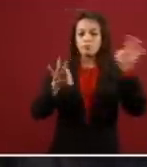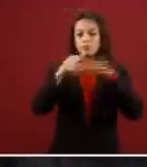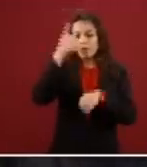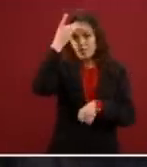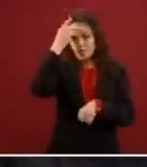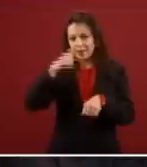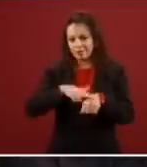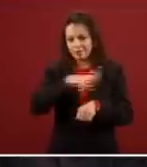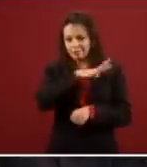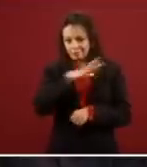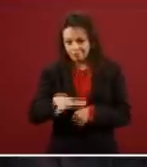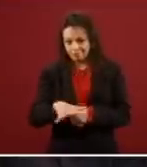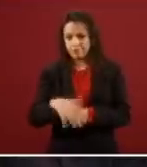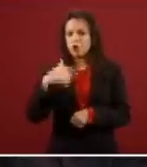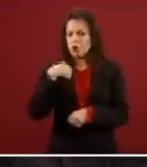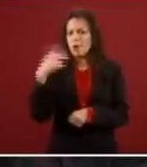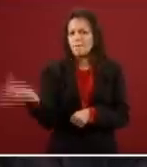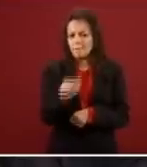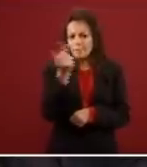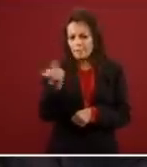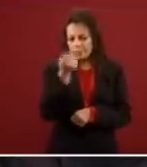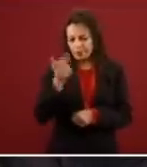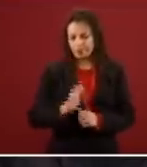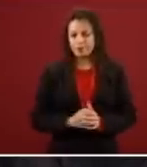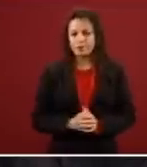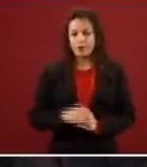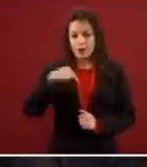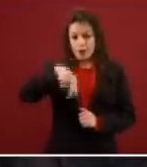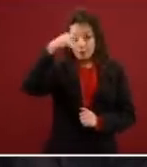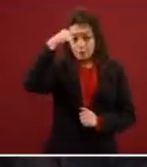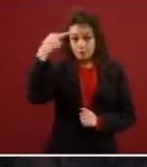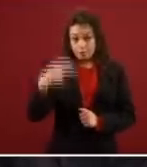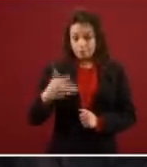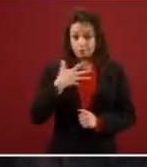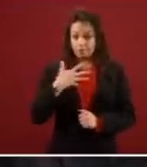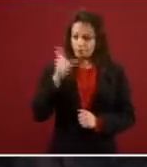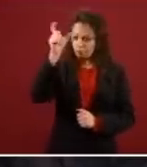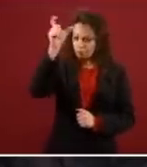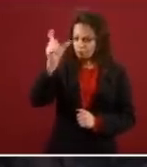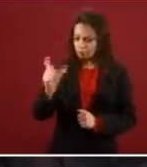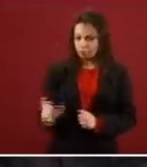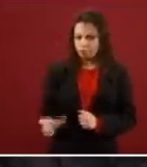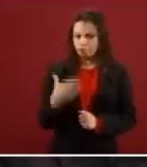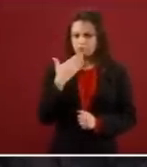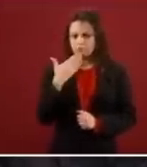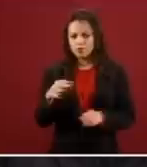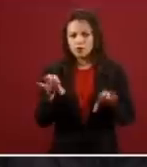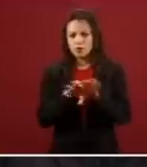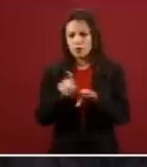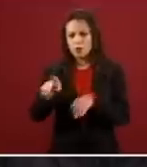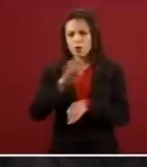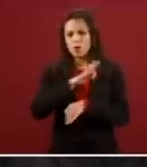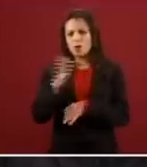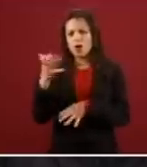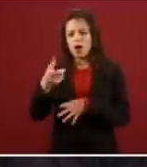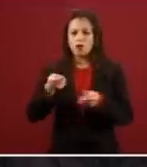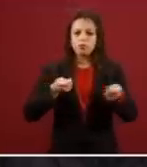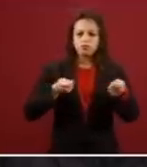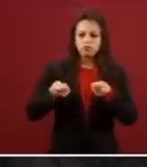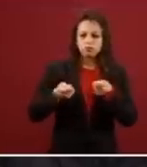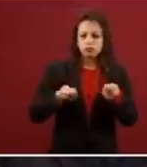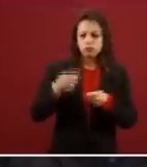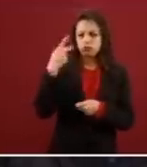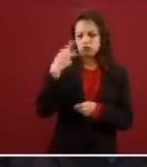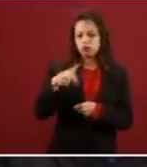mi pregunta es la siguiente. ¿Existe en México un perfil profesional adecuado para dirigir el Centro Federal